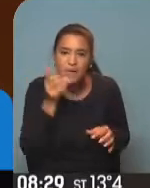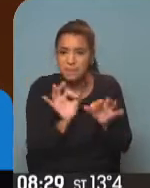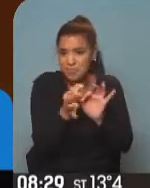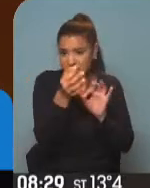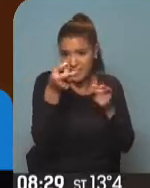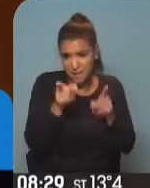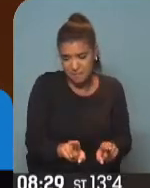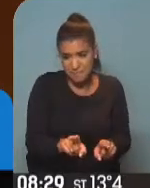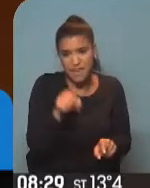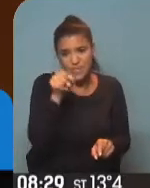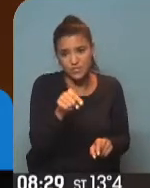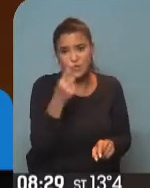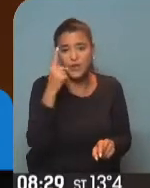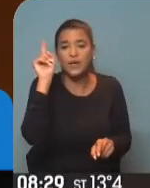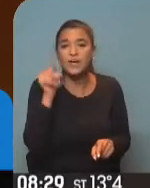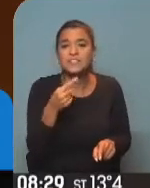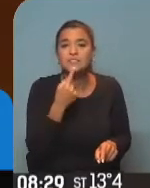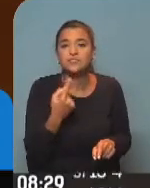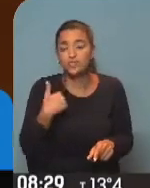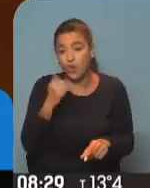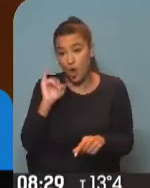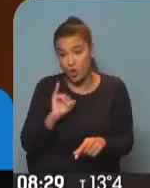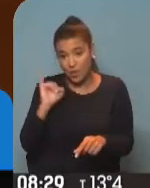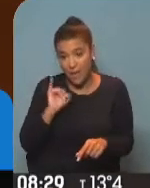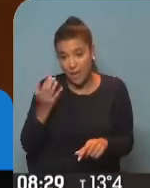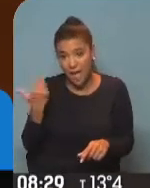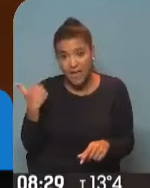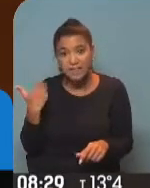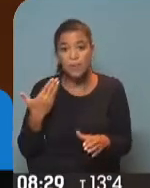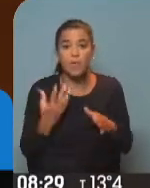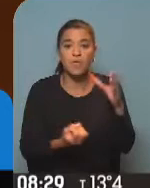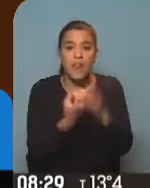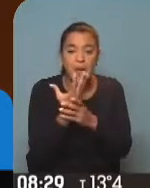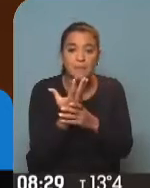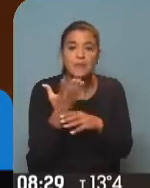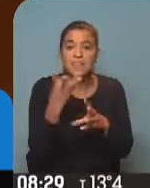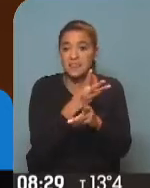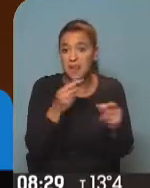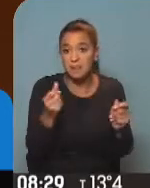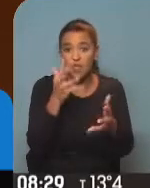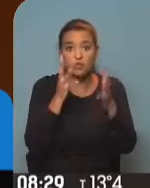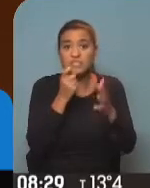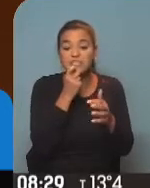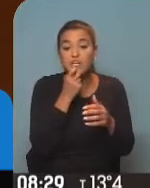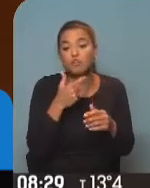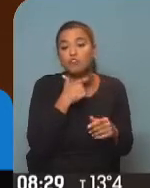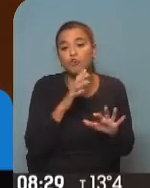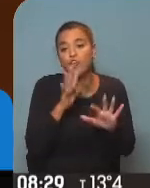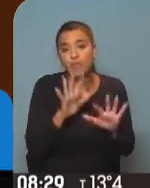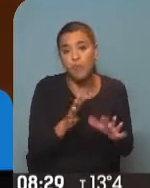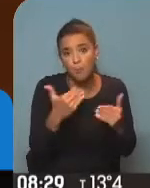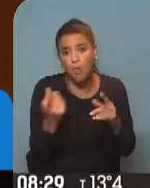un punto distintivo yo les contaba fuera de cámara que se puede ir de mañana termina el curso y si uno no quiere quedarse se puede volver